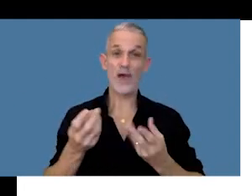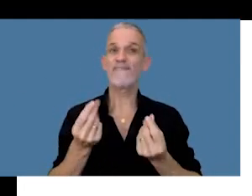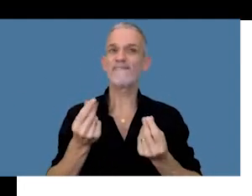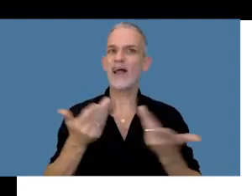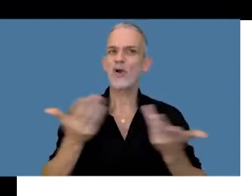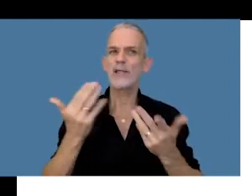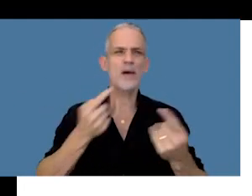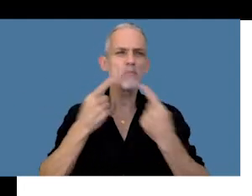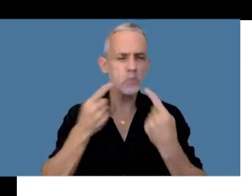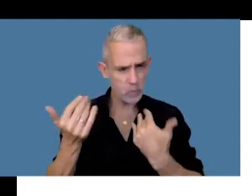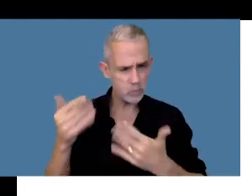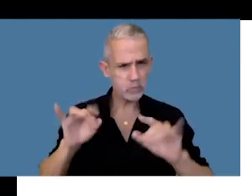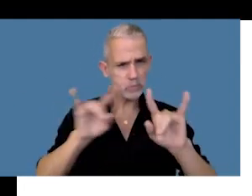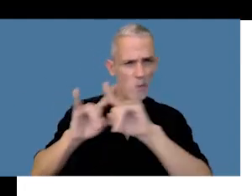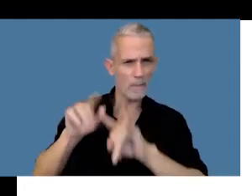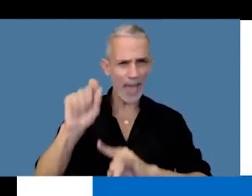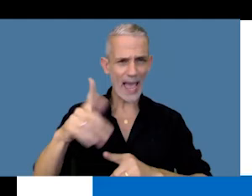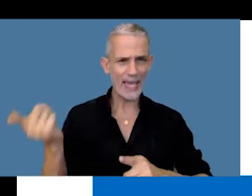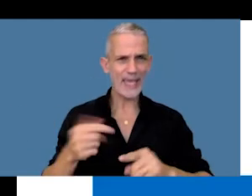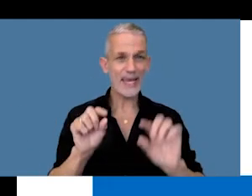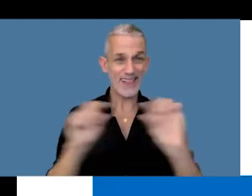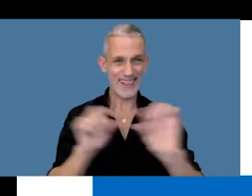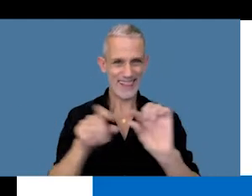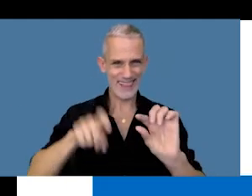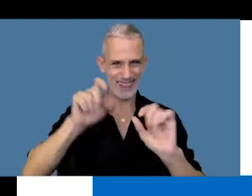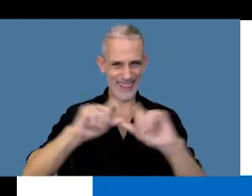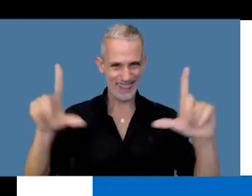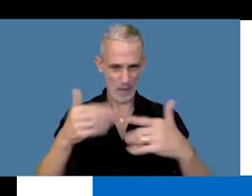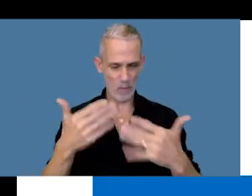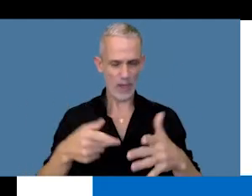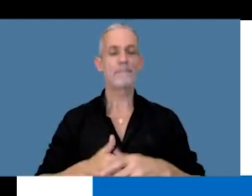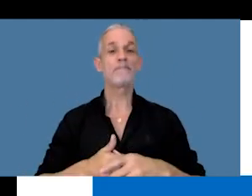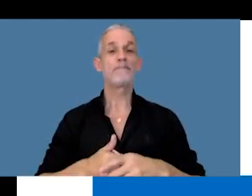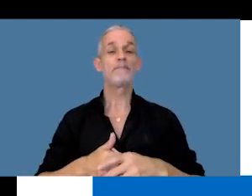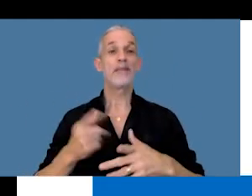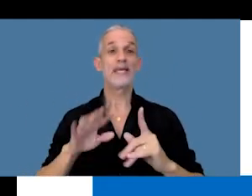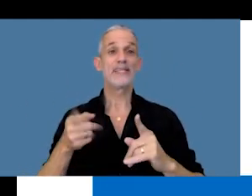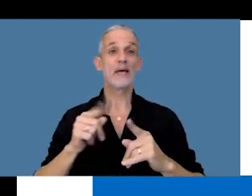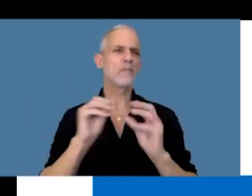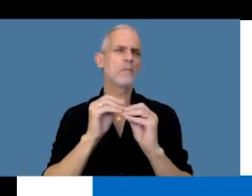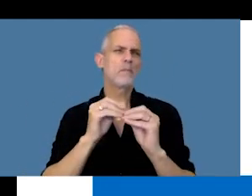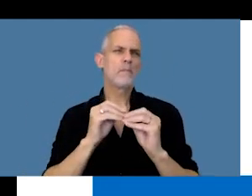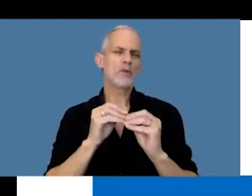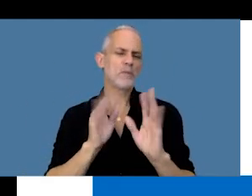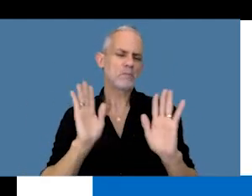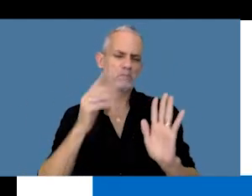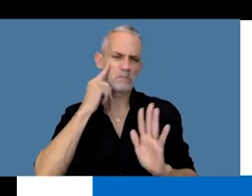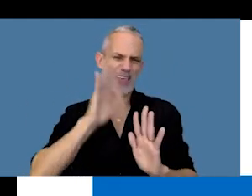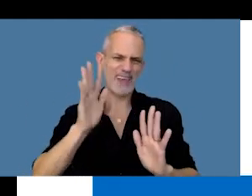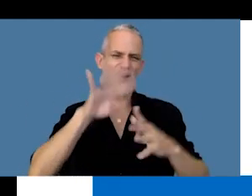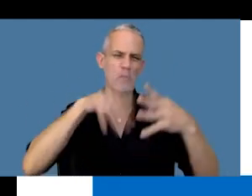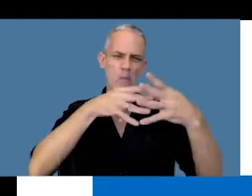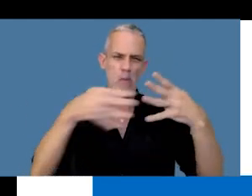Estos valores son de consulta permanente, acá está el vínculo, Luego también hay otras causales que no tienen que ver con